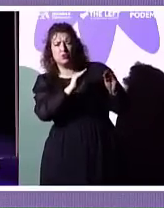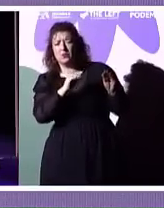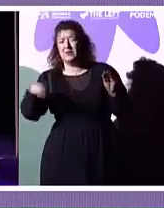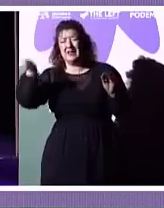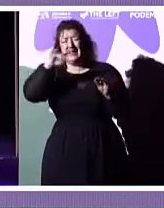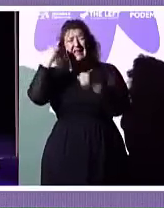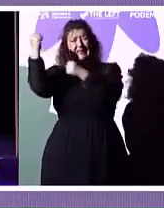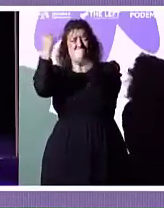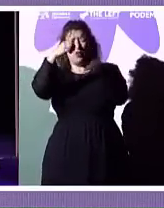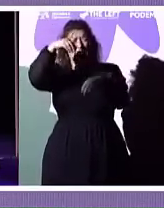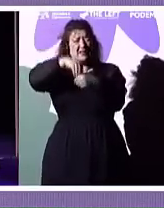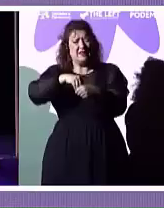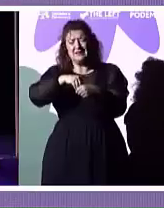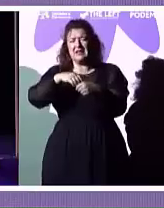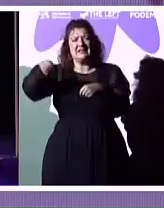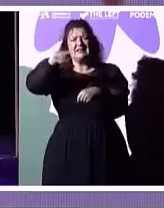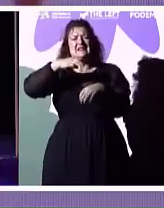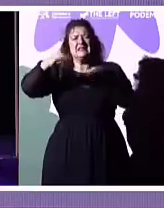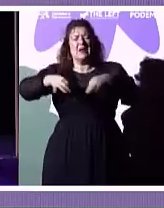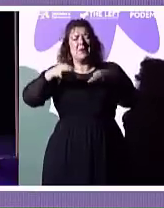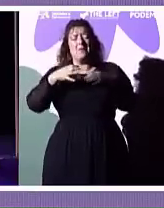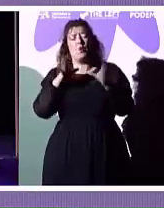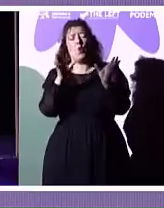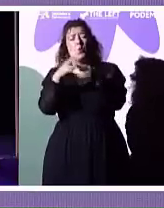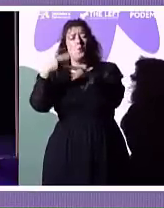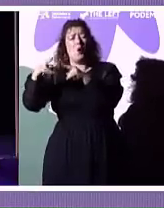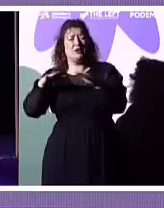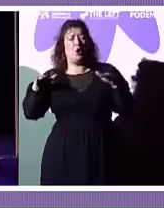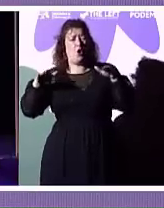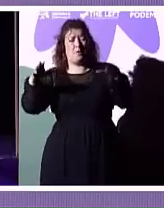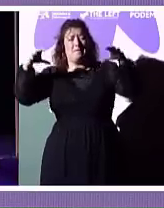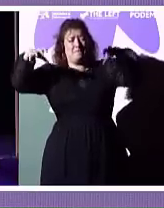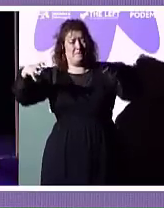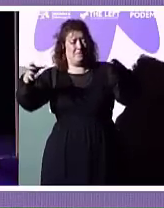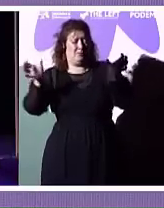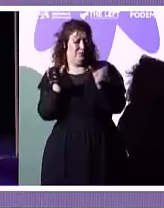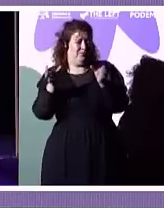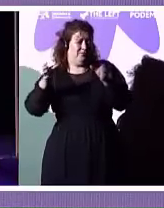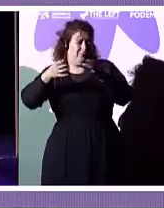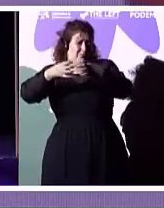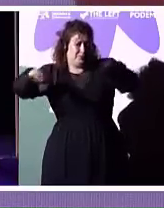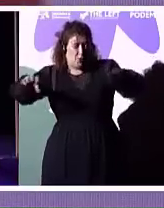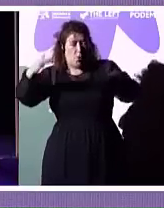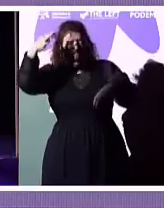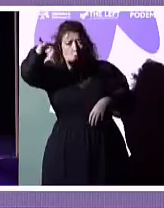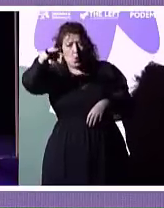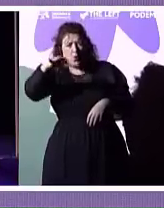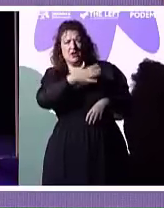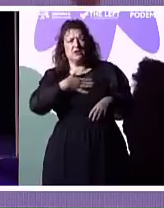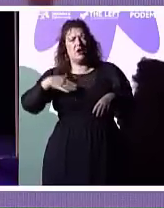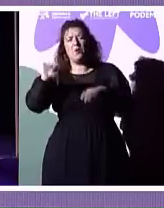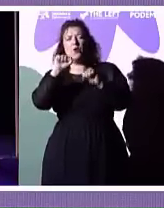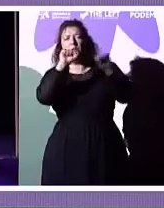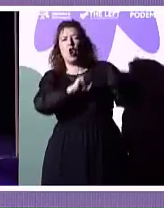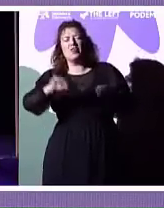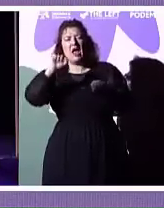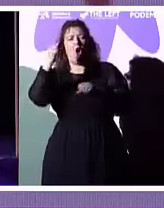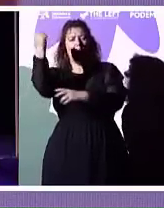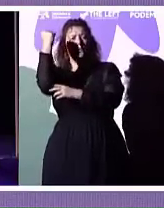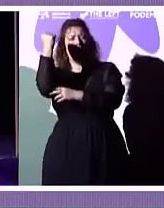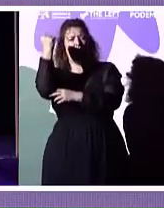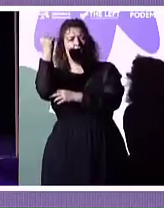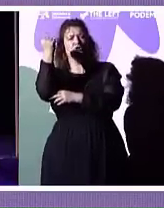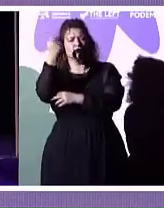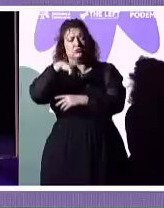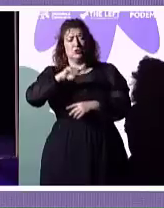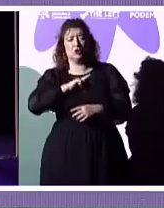bipartidismo siempre ha querido secuestrar para los más privilegiados para los más poderosos y gracias a la